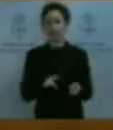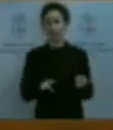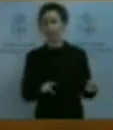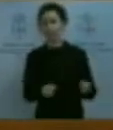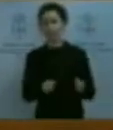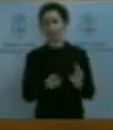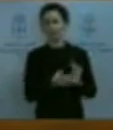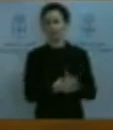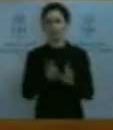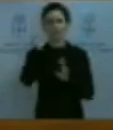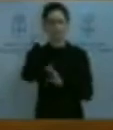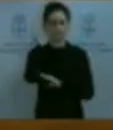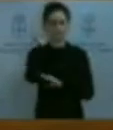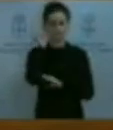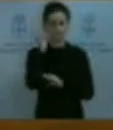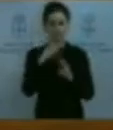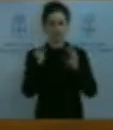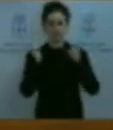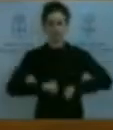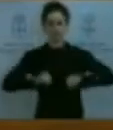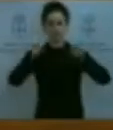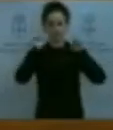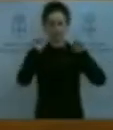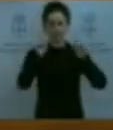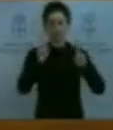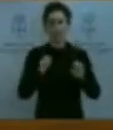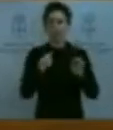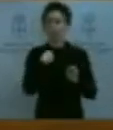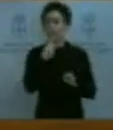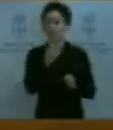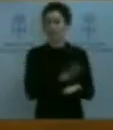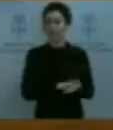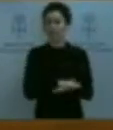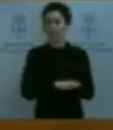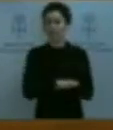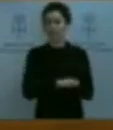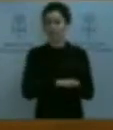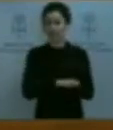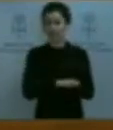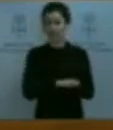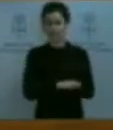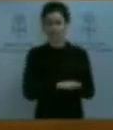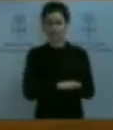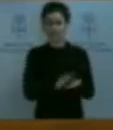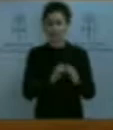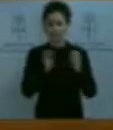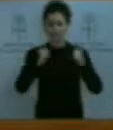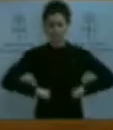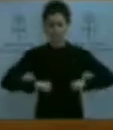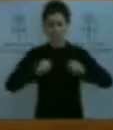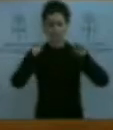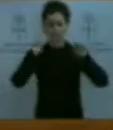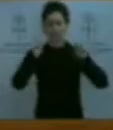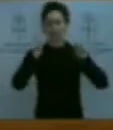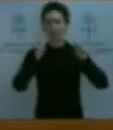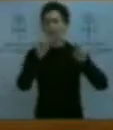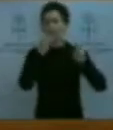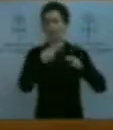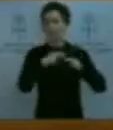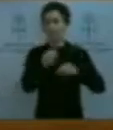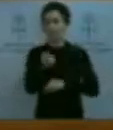todos aquellos políticos que no favorecieran el pacto educativo deberían irse a su casa. Y yo estoy de acuerdo. Yo estoy de acuerdo que